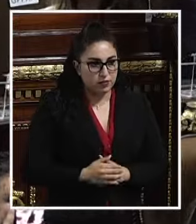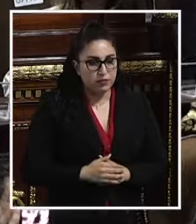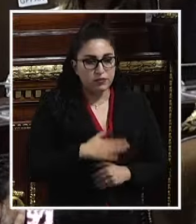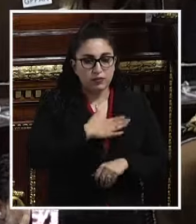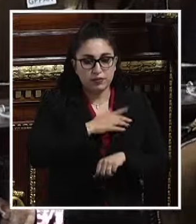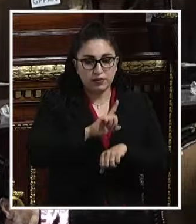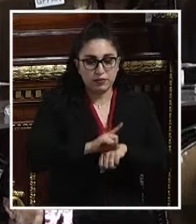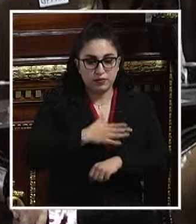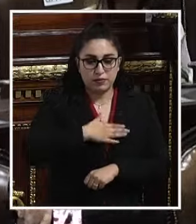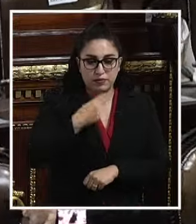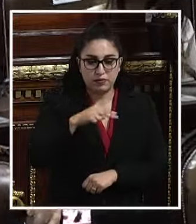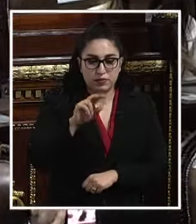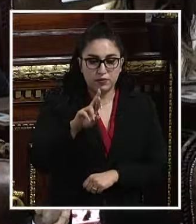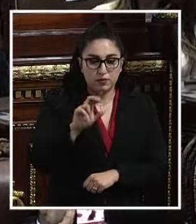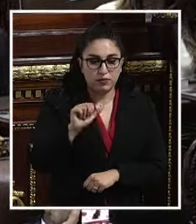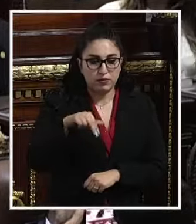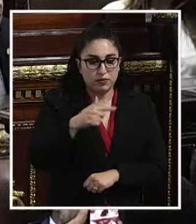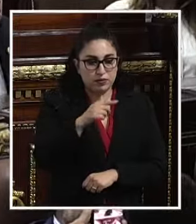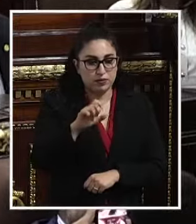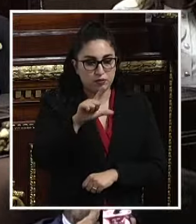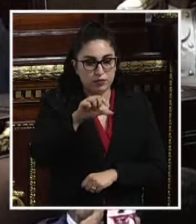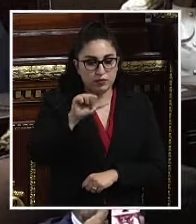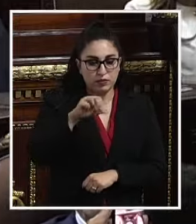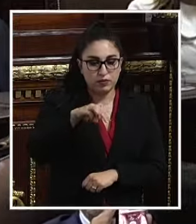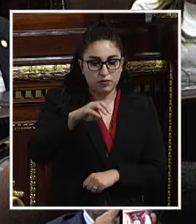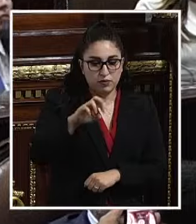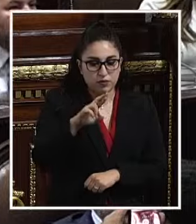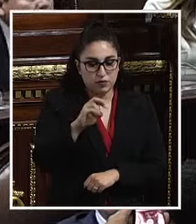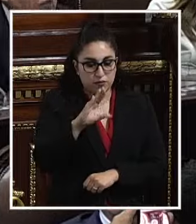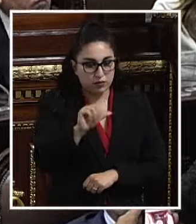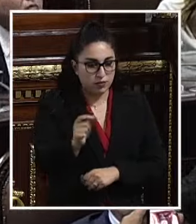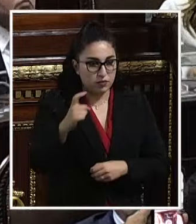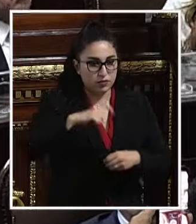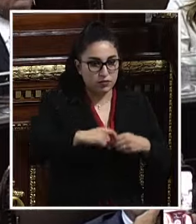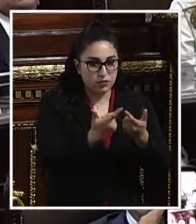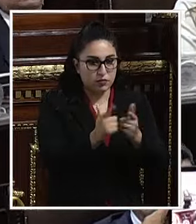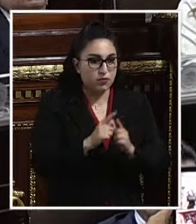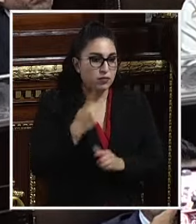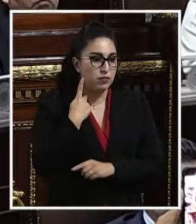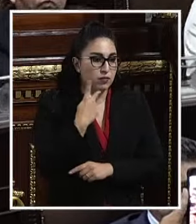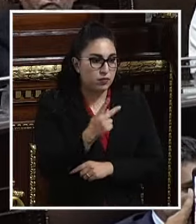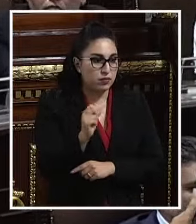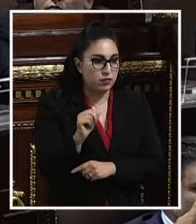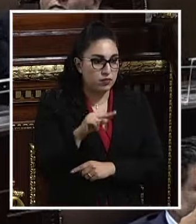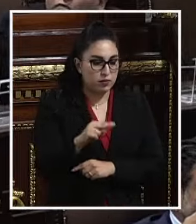Buenos días, América Rangel, del Grupo Parlamentario de Acción Nacional, presente.